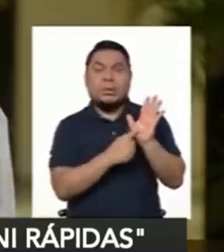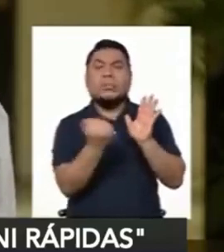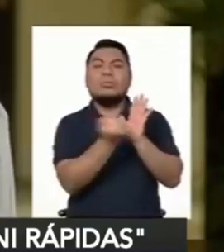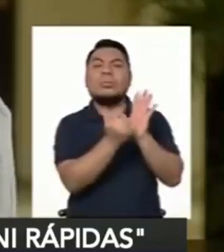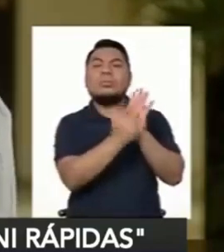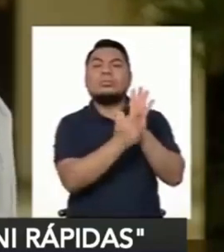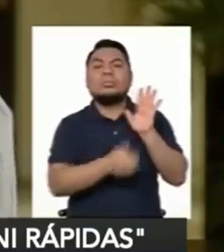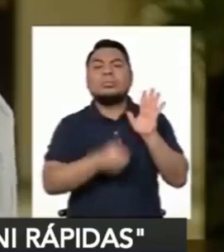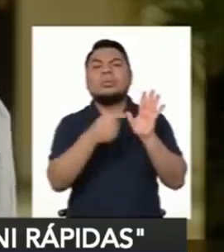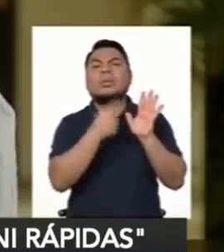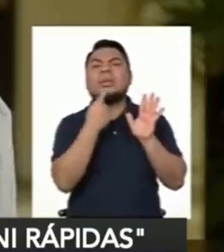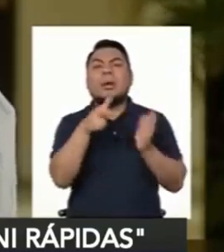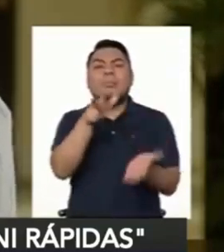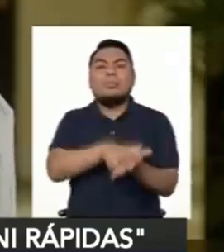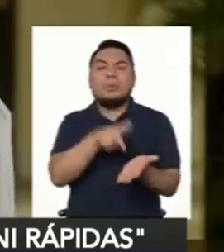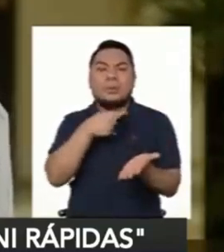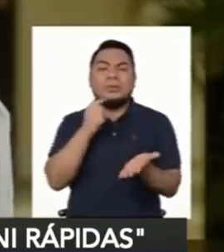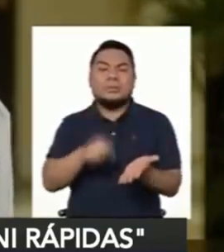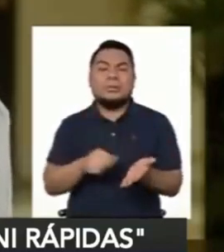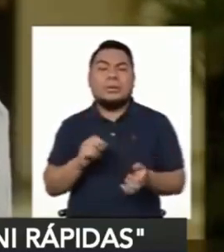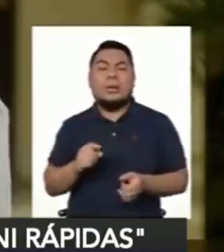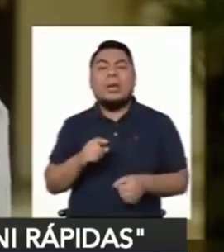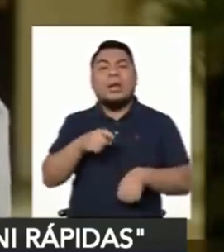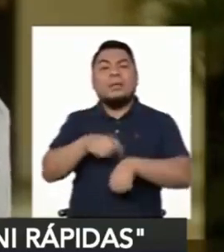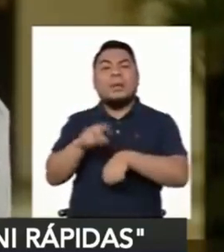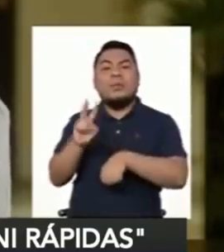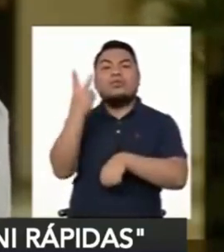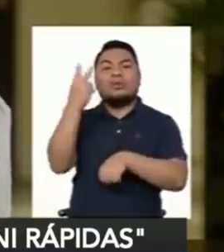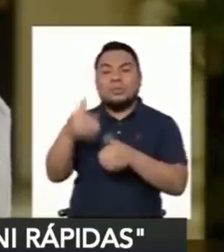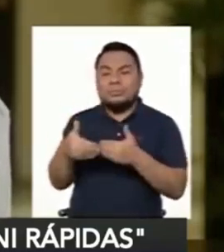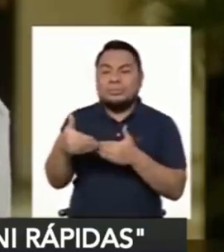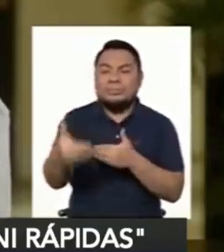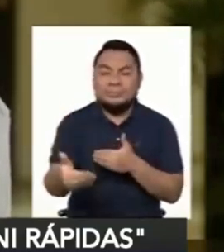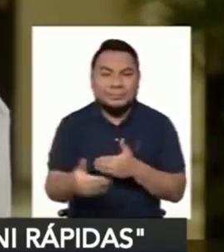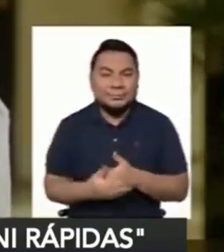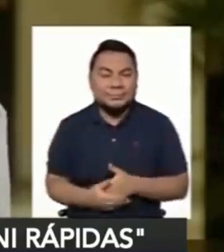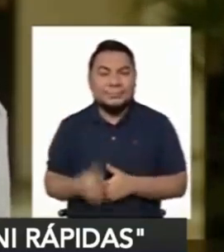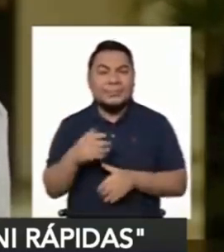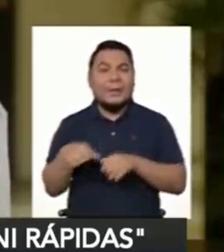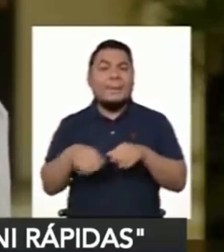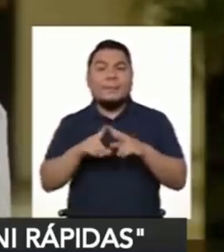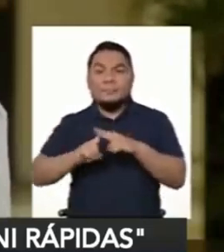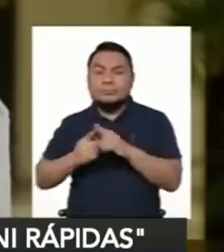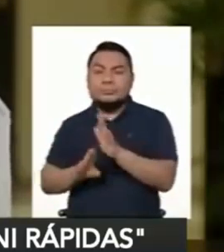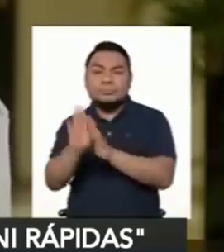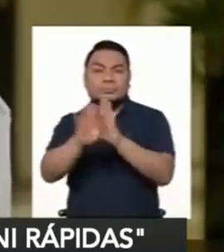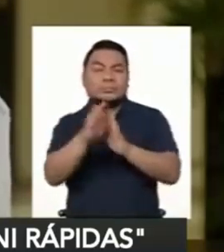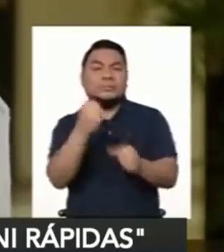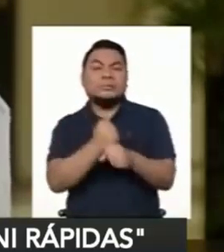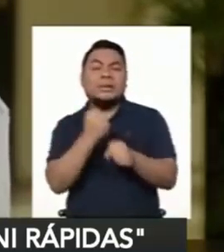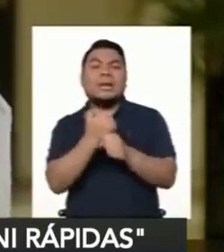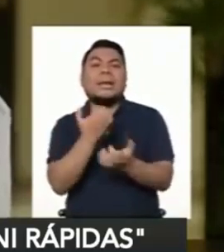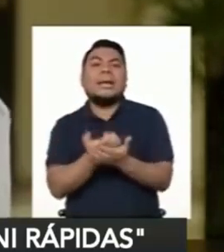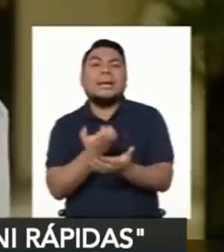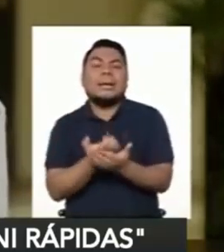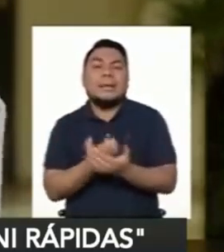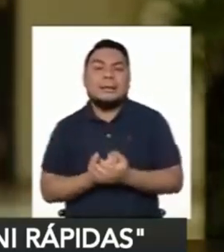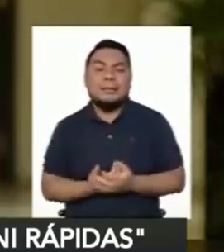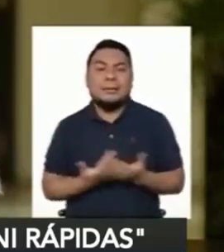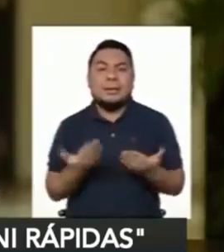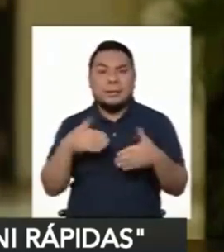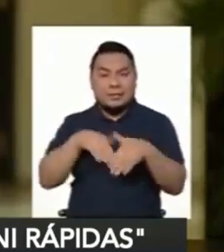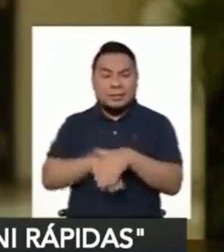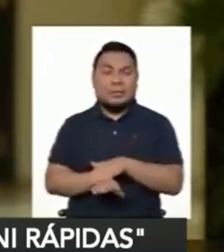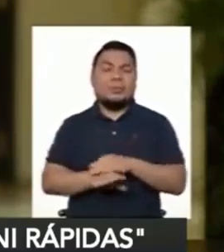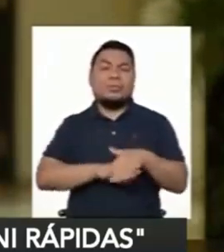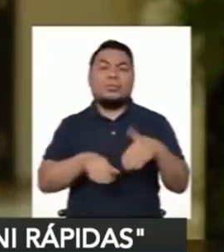decreto supremo que aprueba la fase 2 de la reanudación de actividades económicas dentro